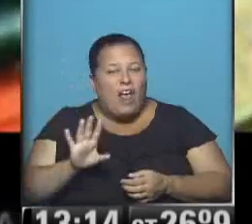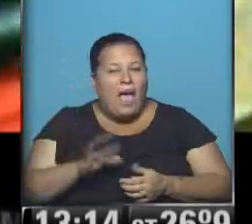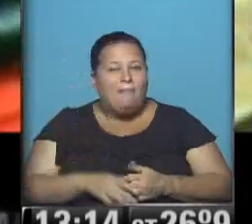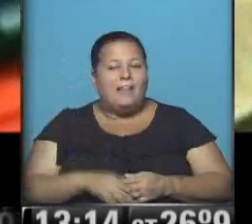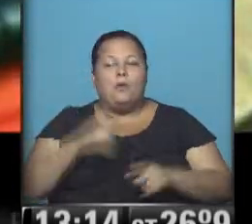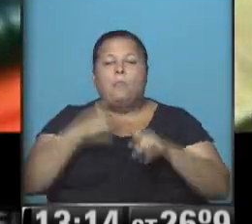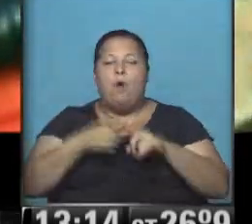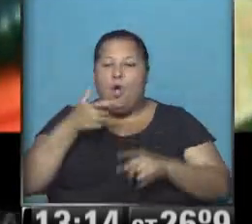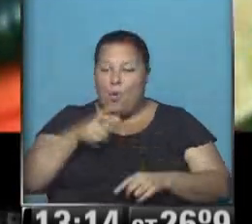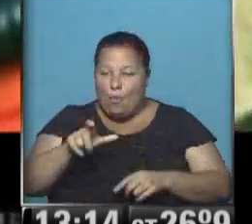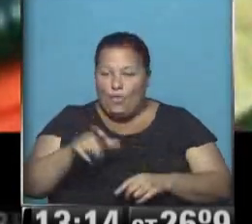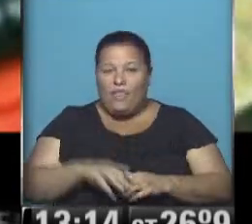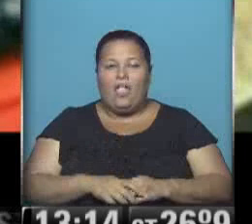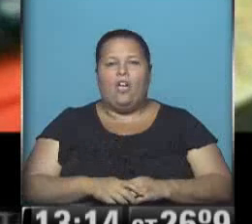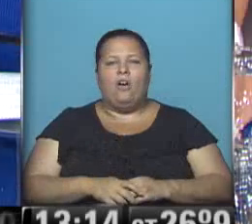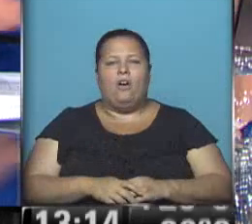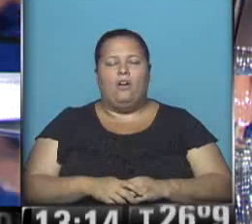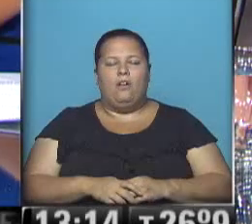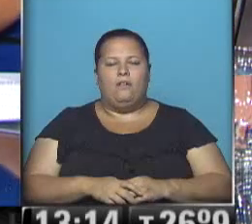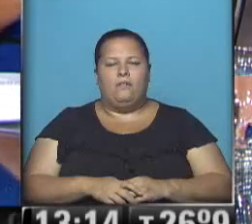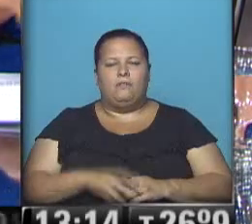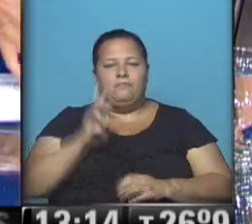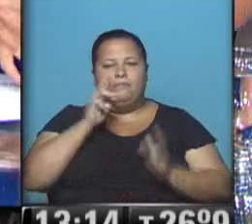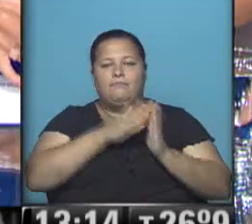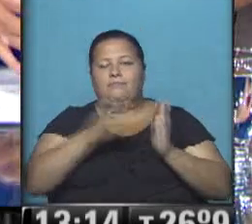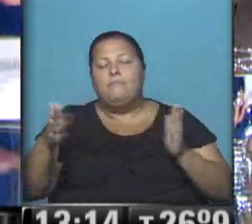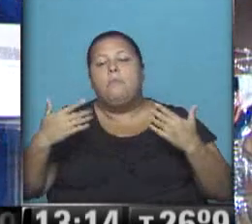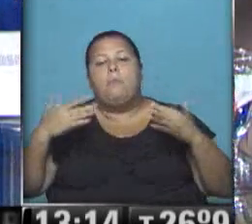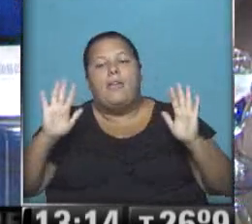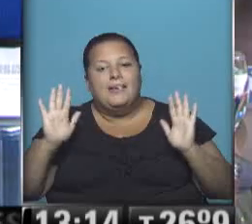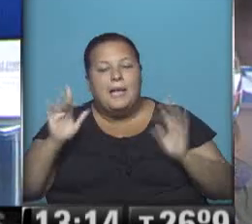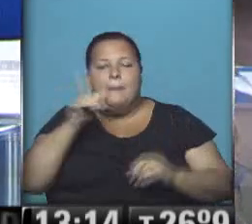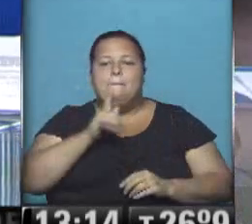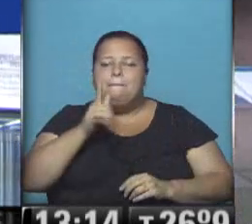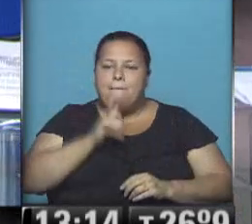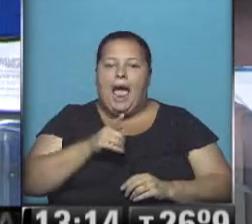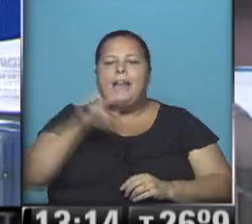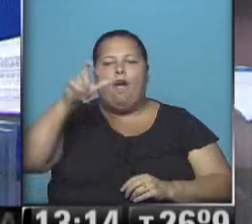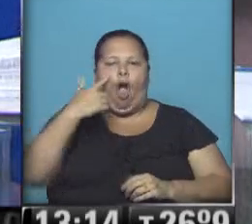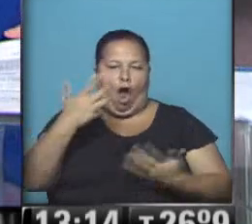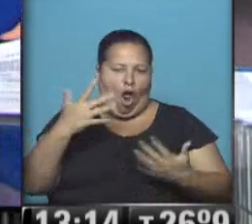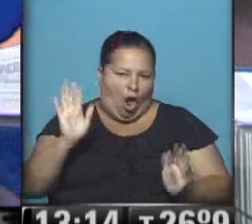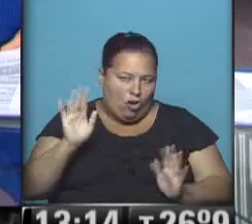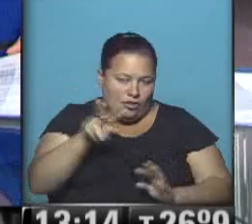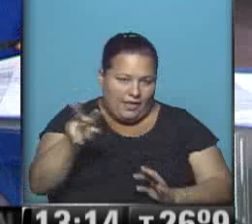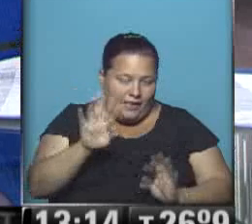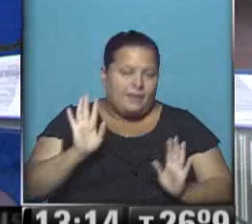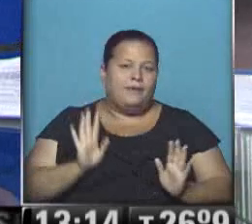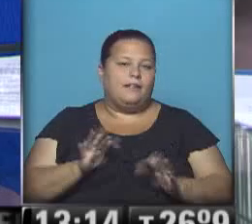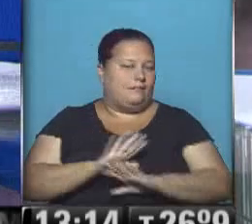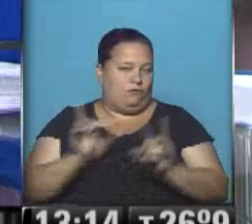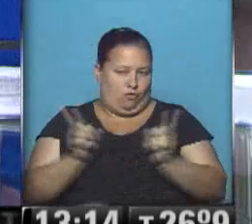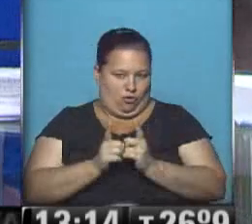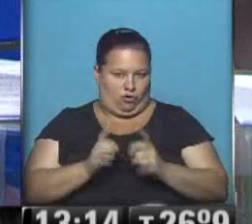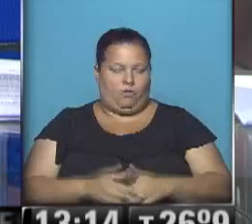solamente por la imagen haciendo este recurso hipotético, daría la sensación de que era alguien que lo conocía. Uh-huh. Nada más que